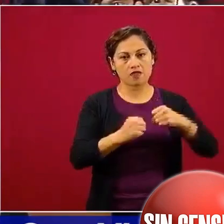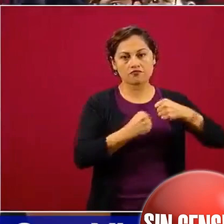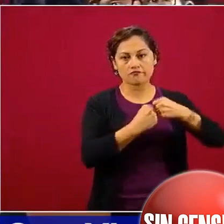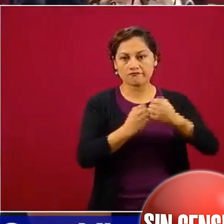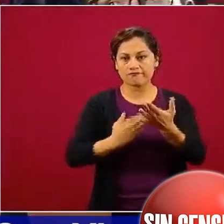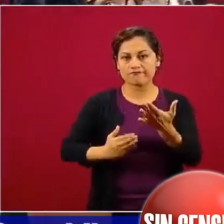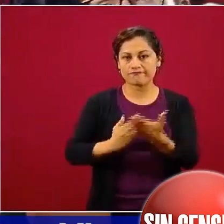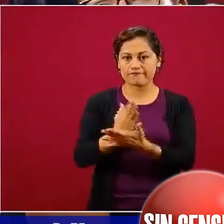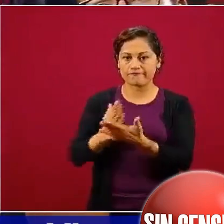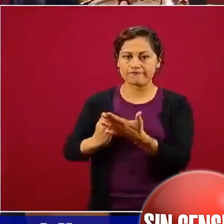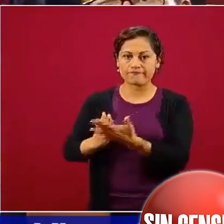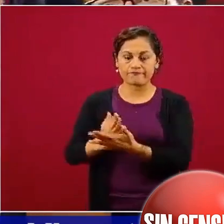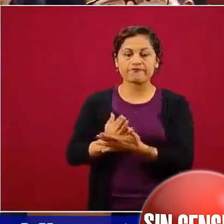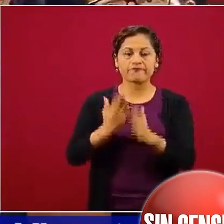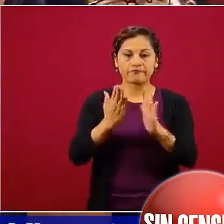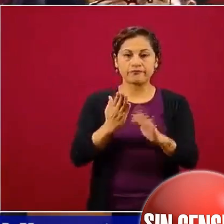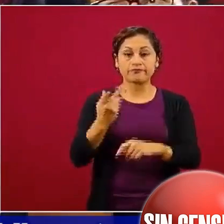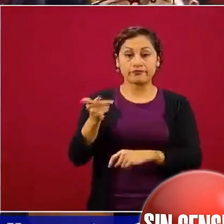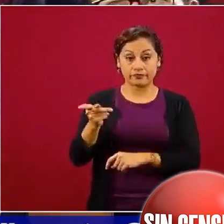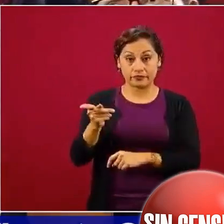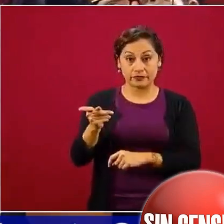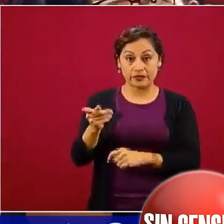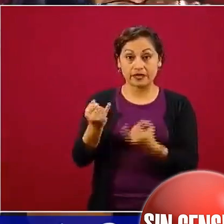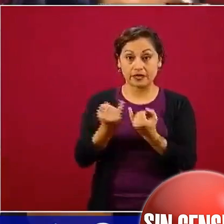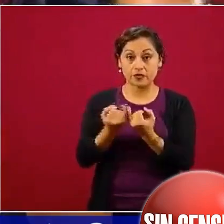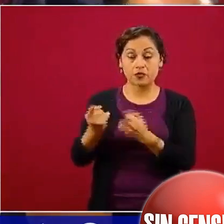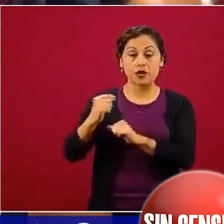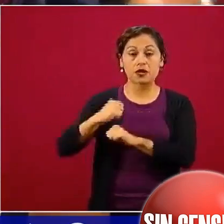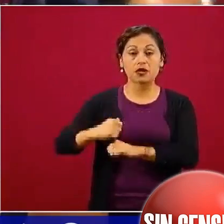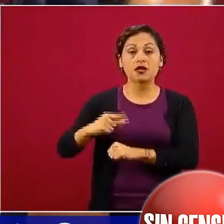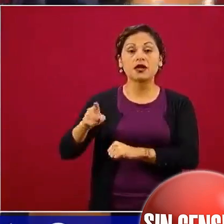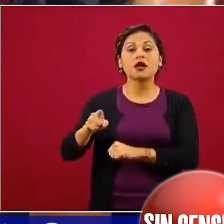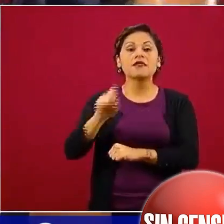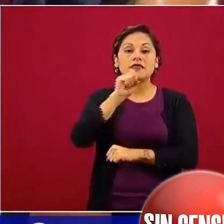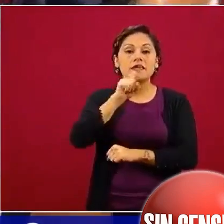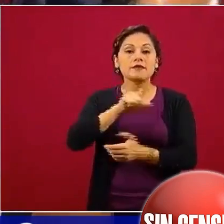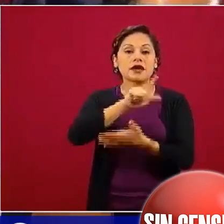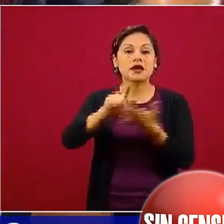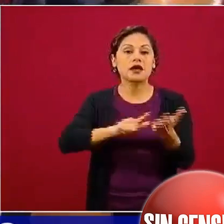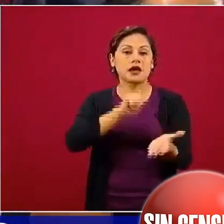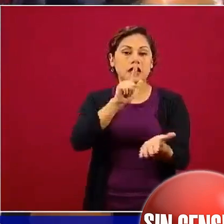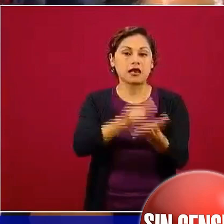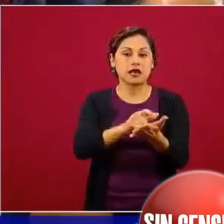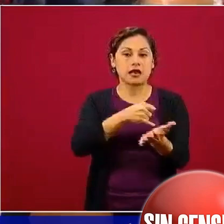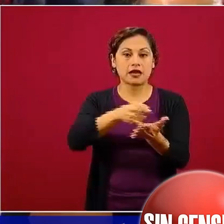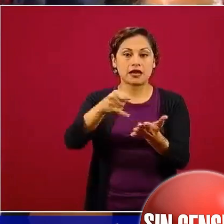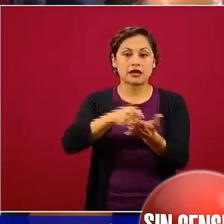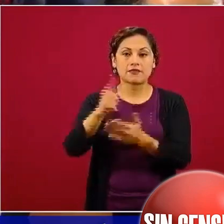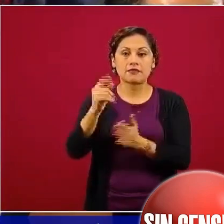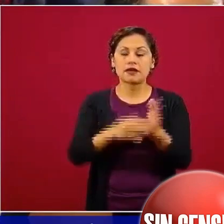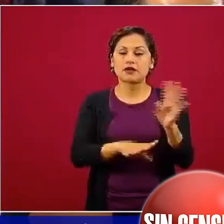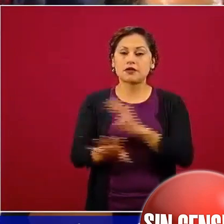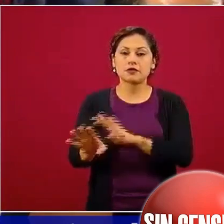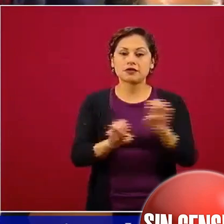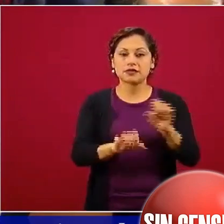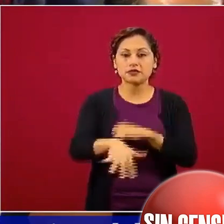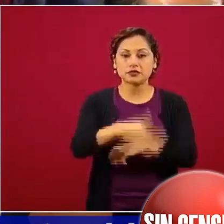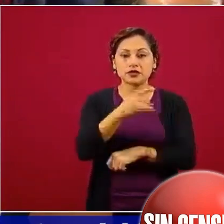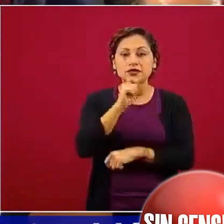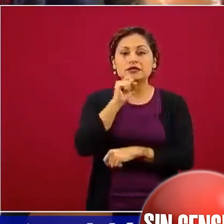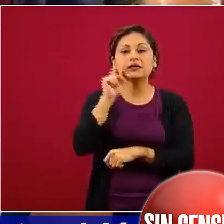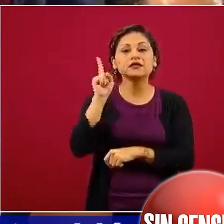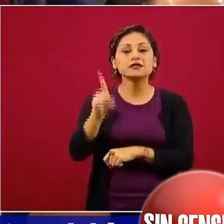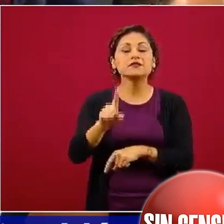Venustiano Carranza promulgó la Ley Agraria de 1915, la legislación del divorcio, la sujeción de